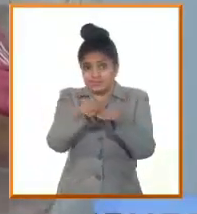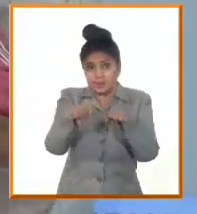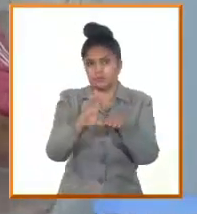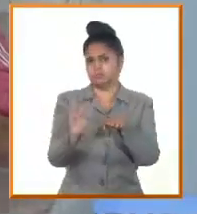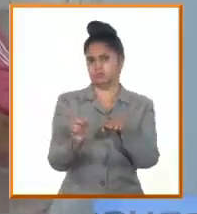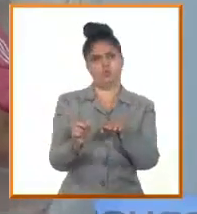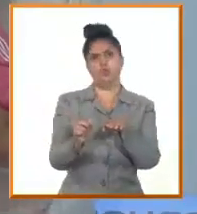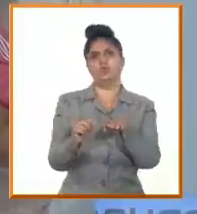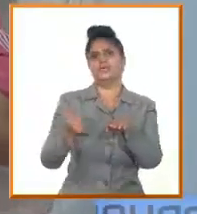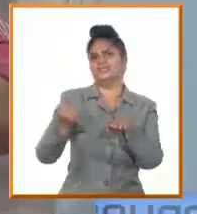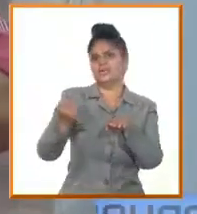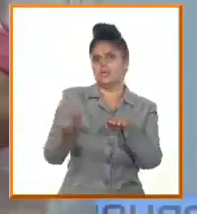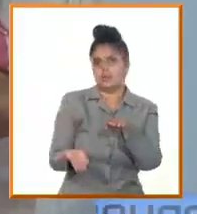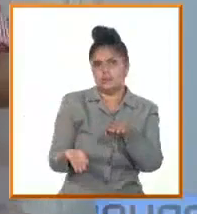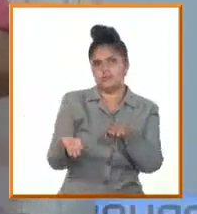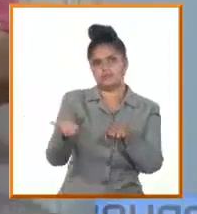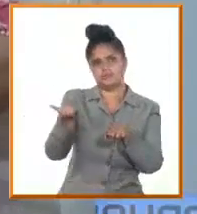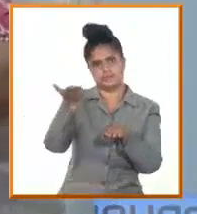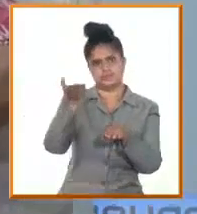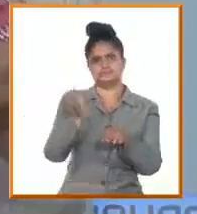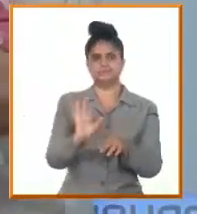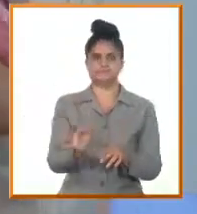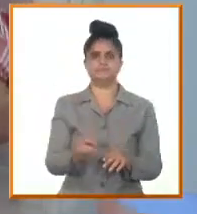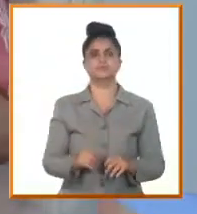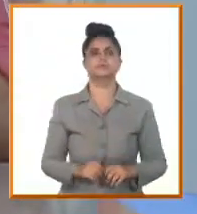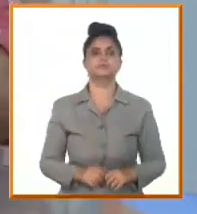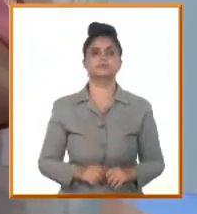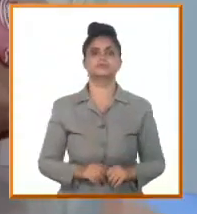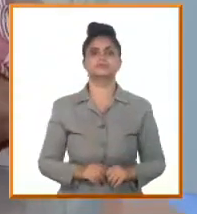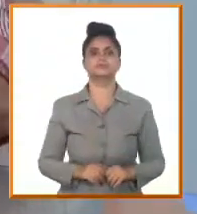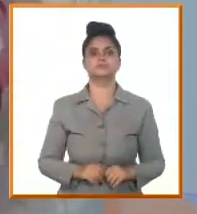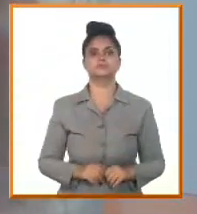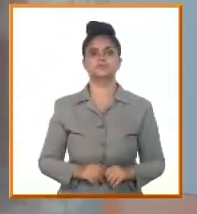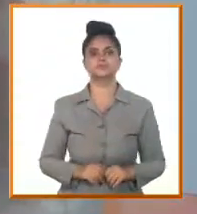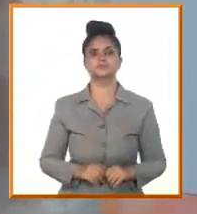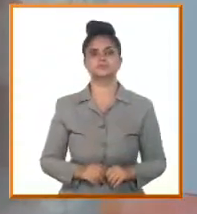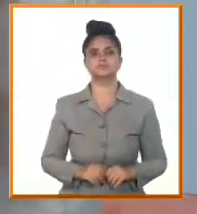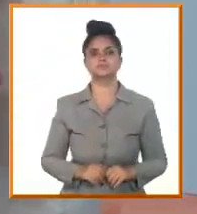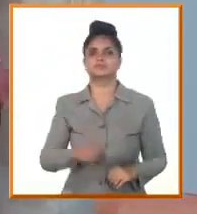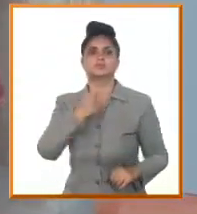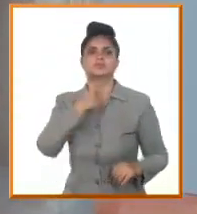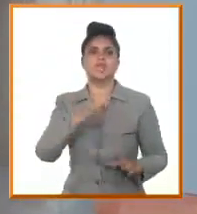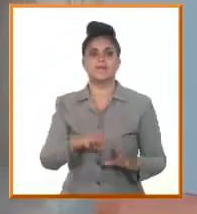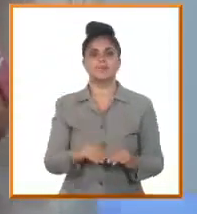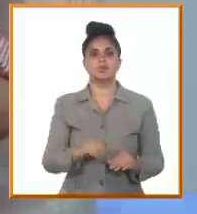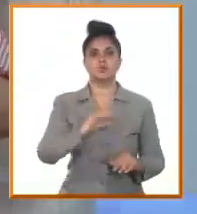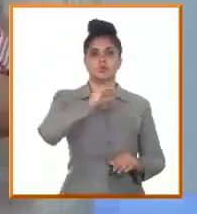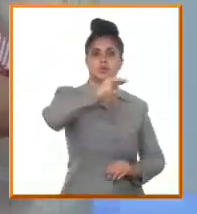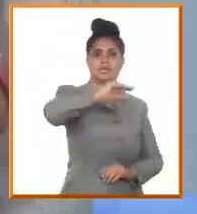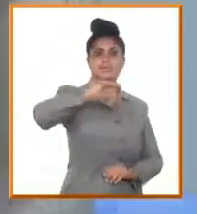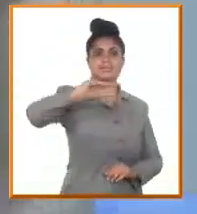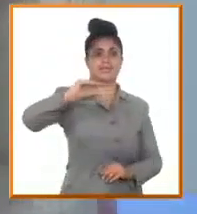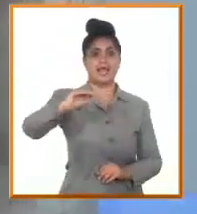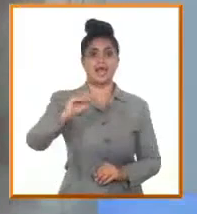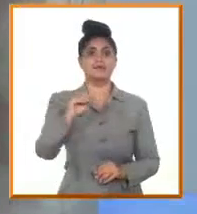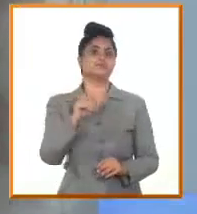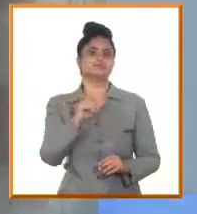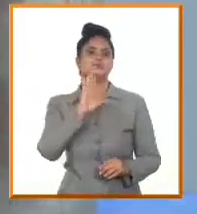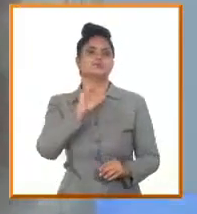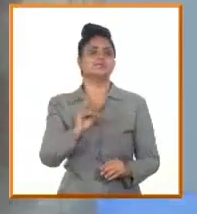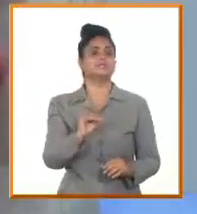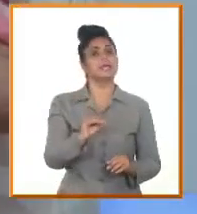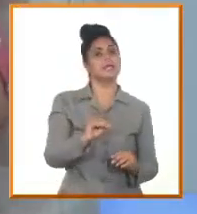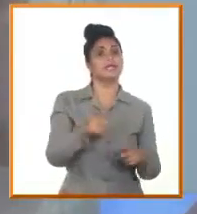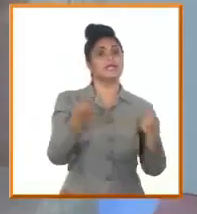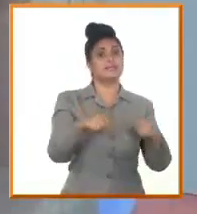usted tenga que introduce digamos en el en los salarios cuando usted empieza a administrativamente a decir no puede subir por aquí